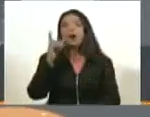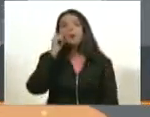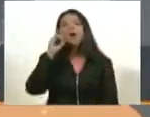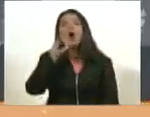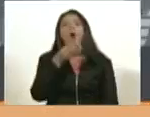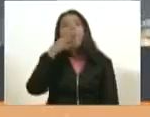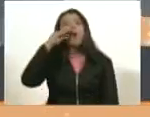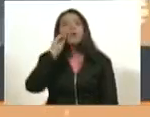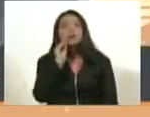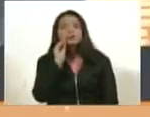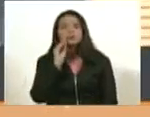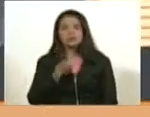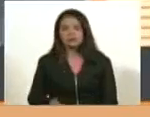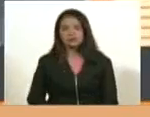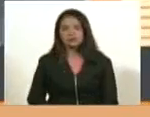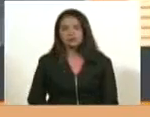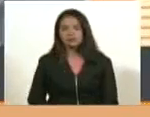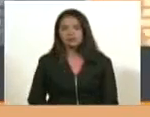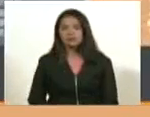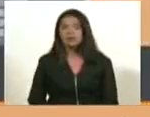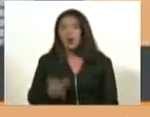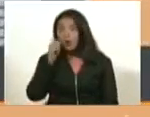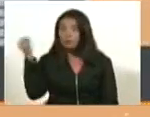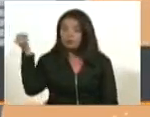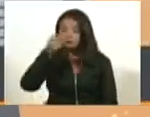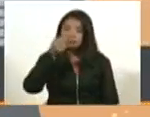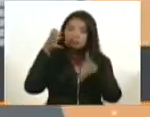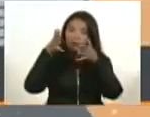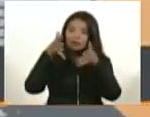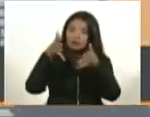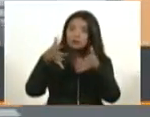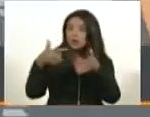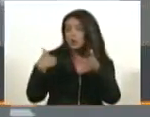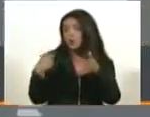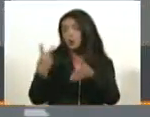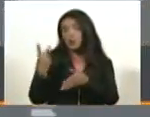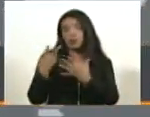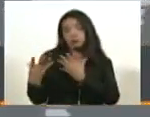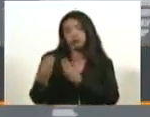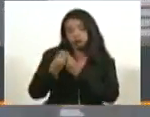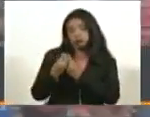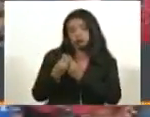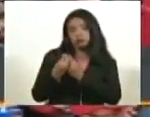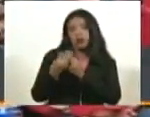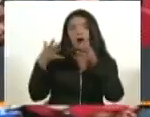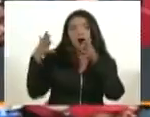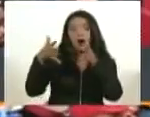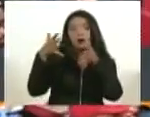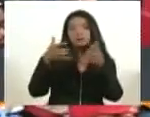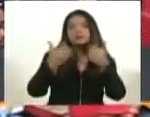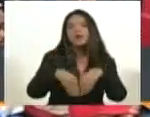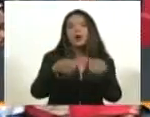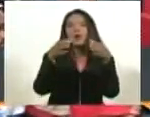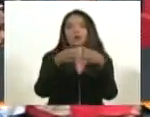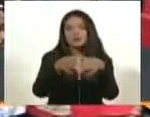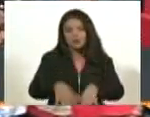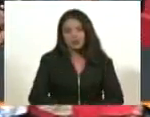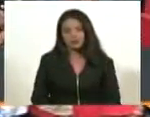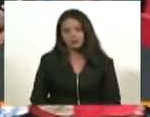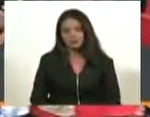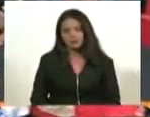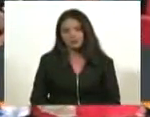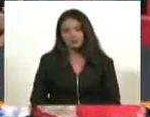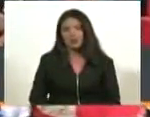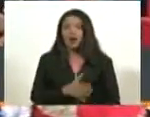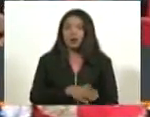Rangel, que sería asesor y yo con él, de esa comisión, efímera